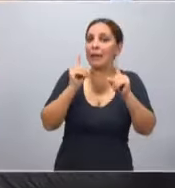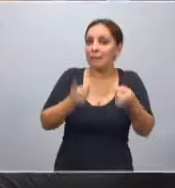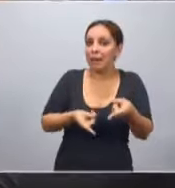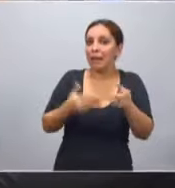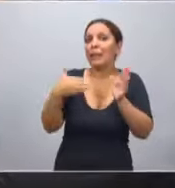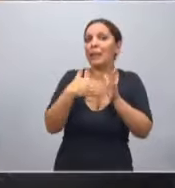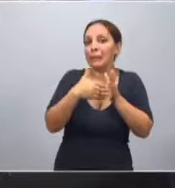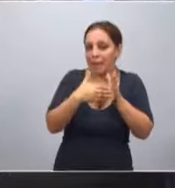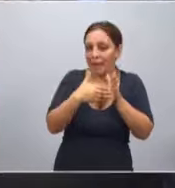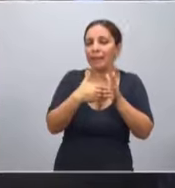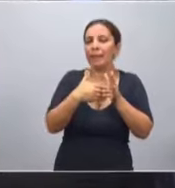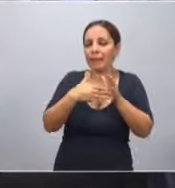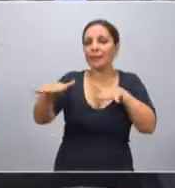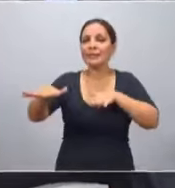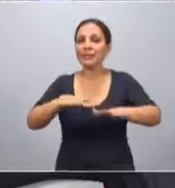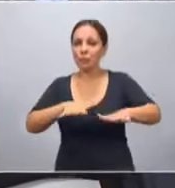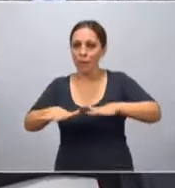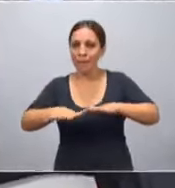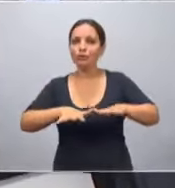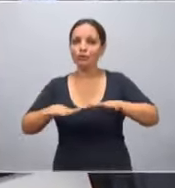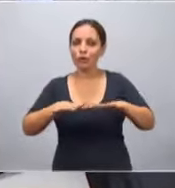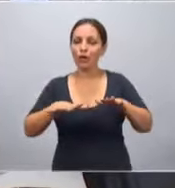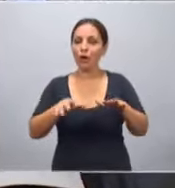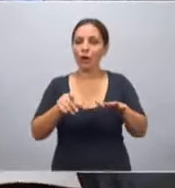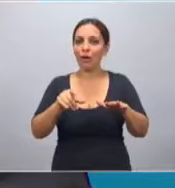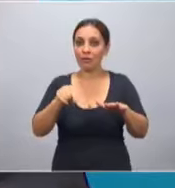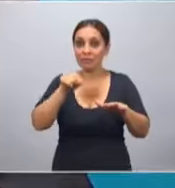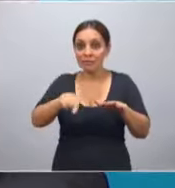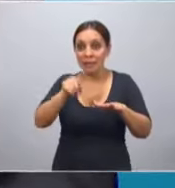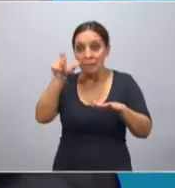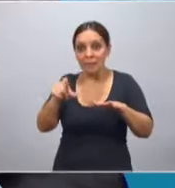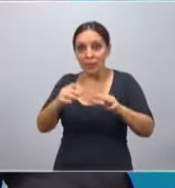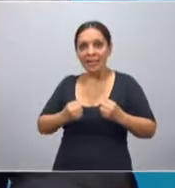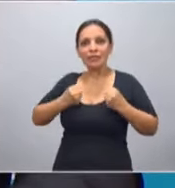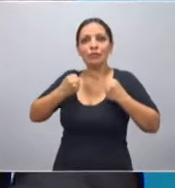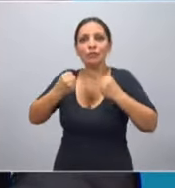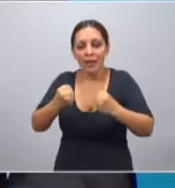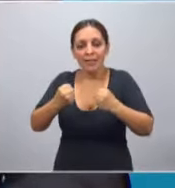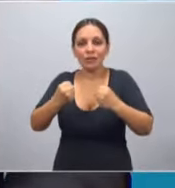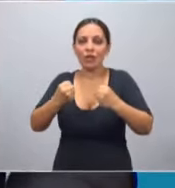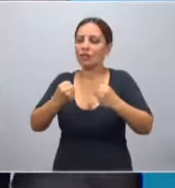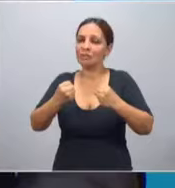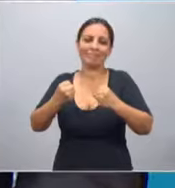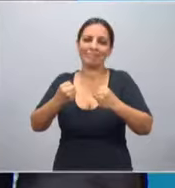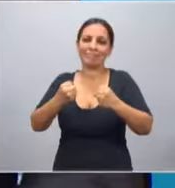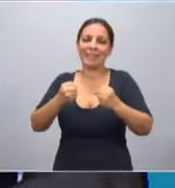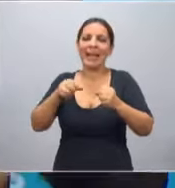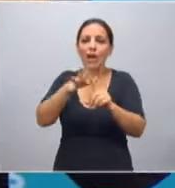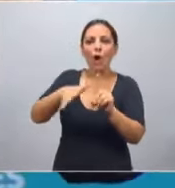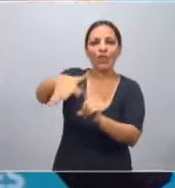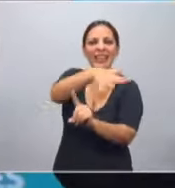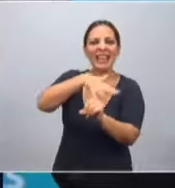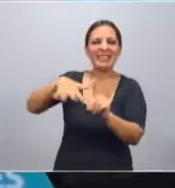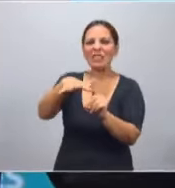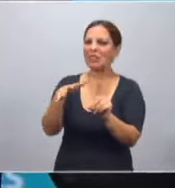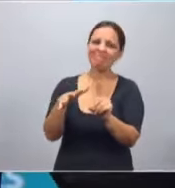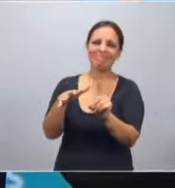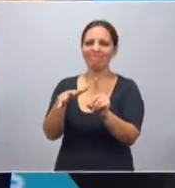condiciones donde se aplican esos esfuerzos son tan desfavorables que el esfuerzo no alcanza ir a